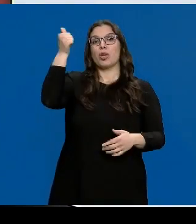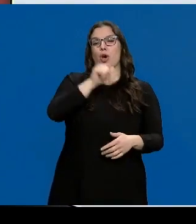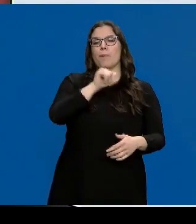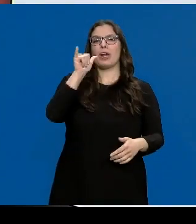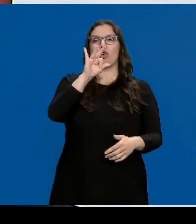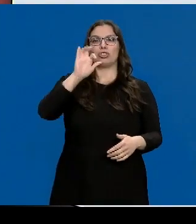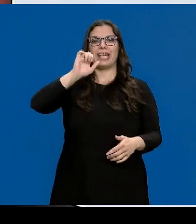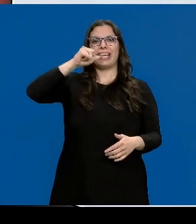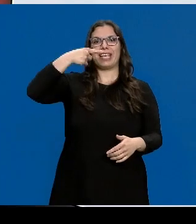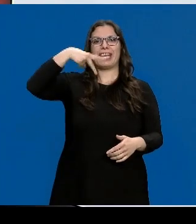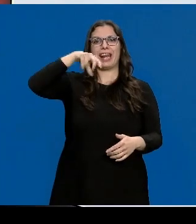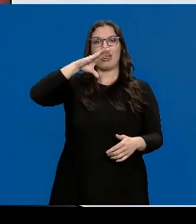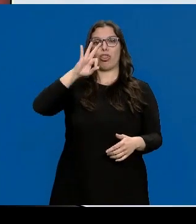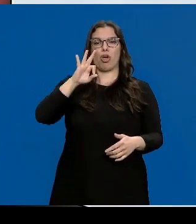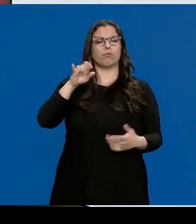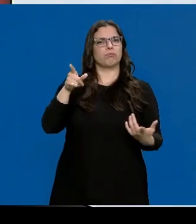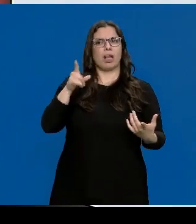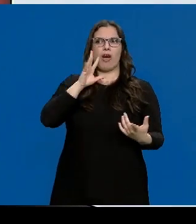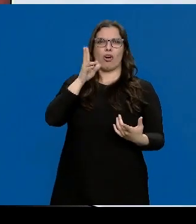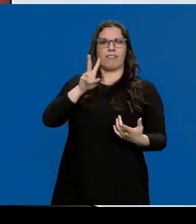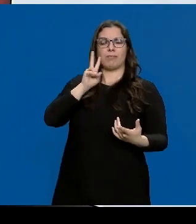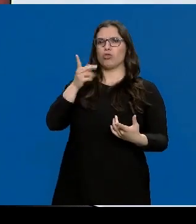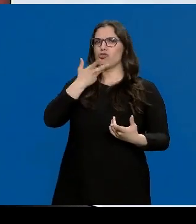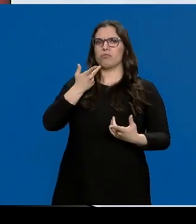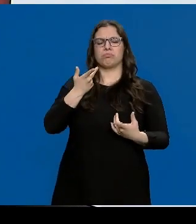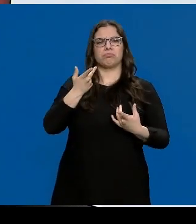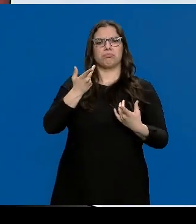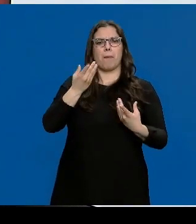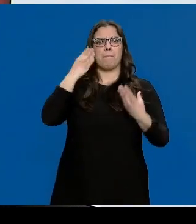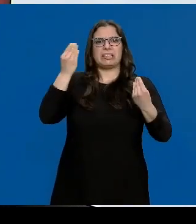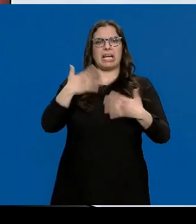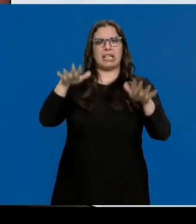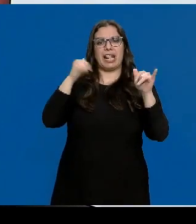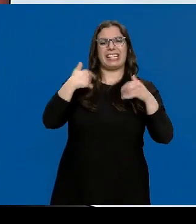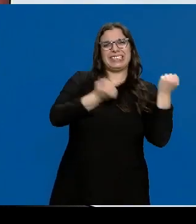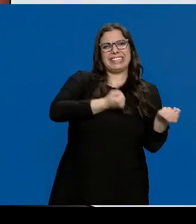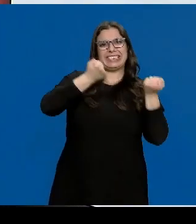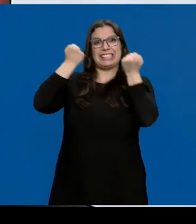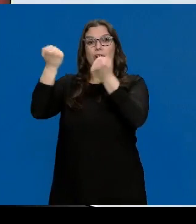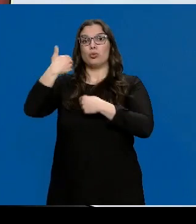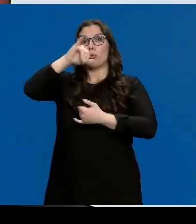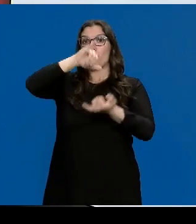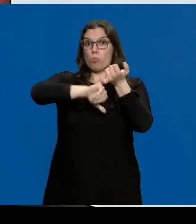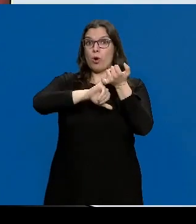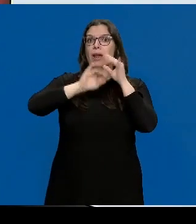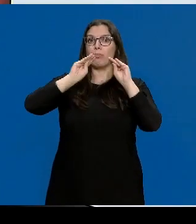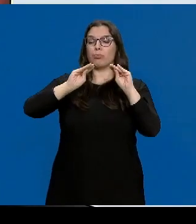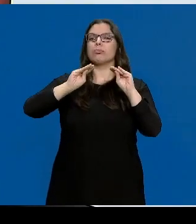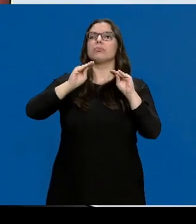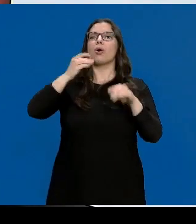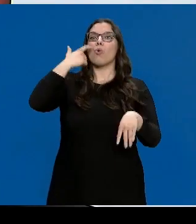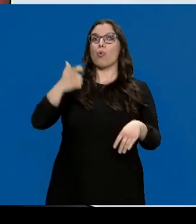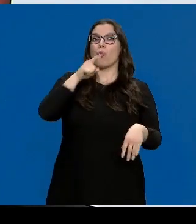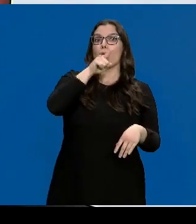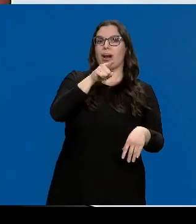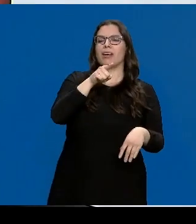Alonso, van a conocerle, no se lo pensó dos veces. Se ha recorrido toda Europa para traer a parte de la familia de su mujer, una ucraniana que